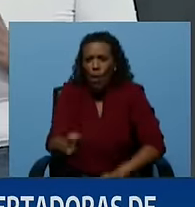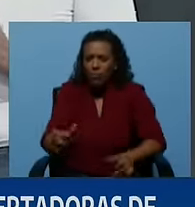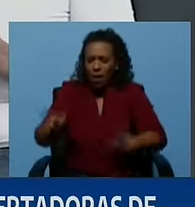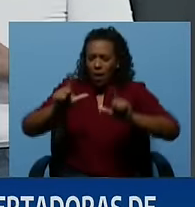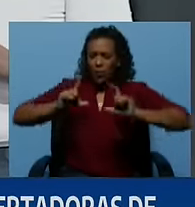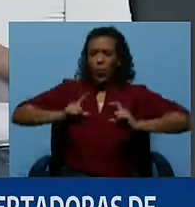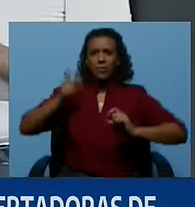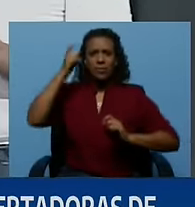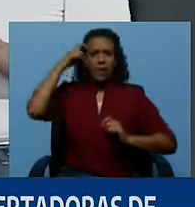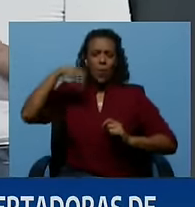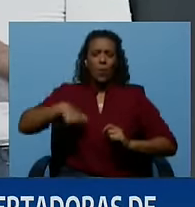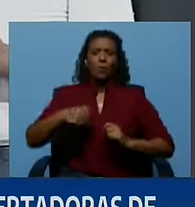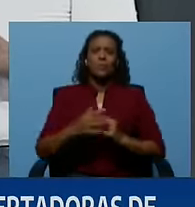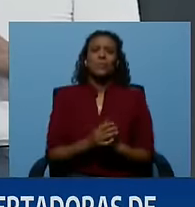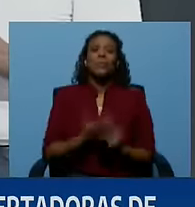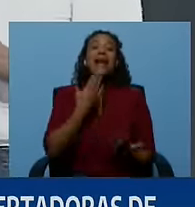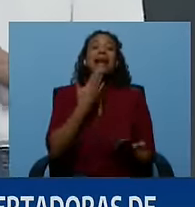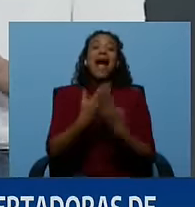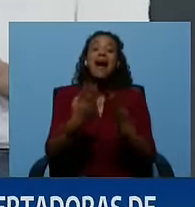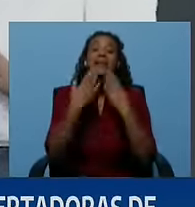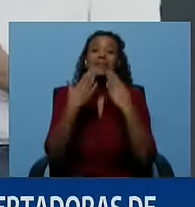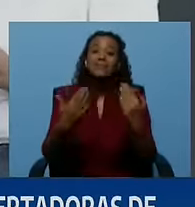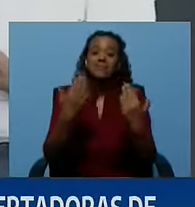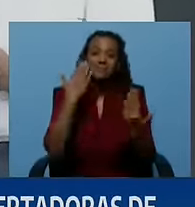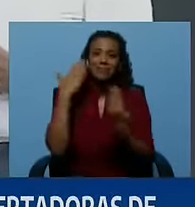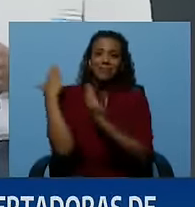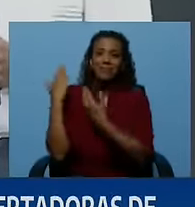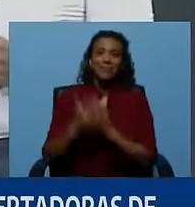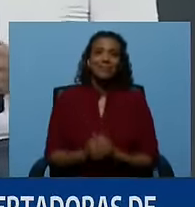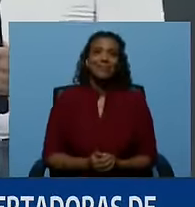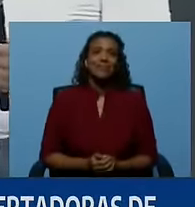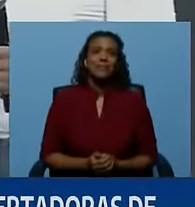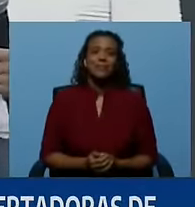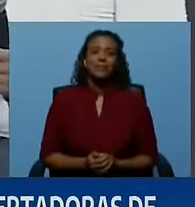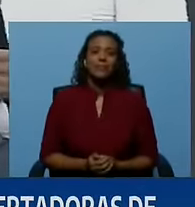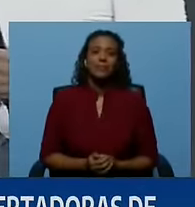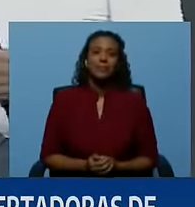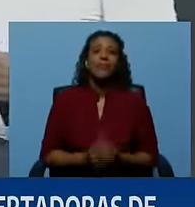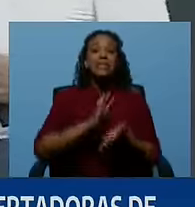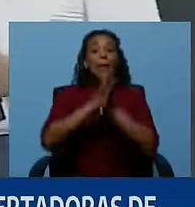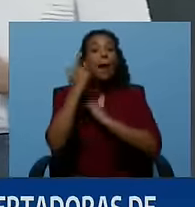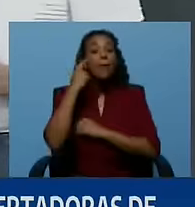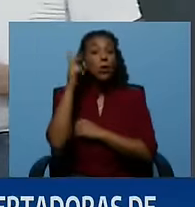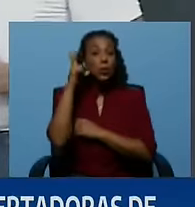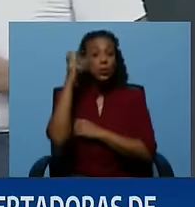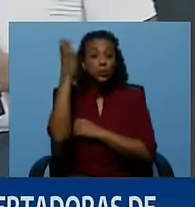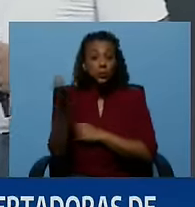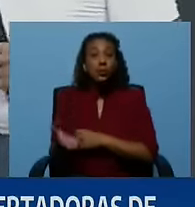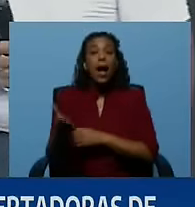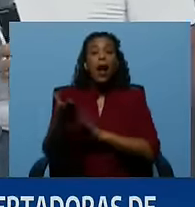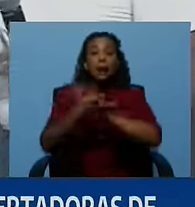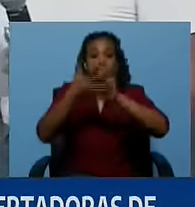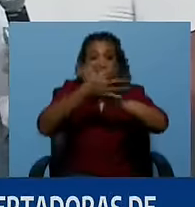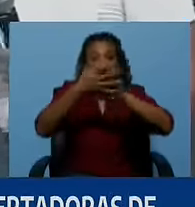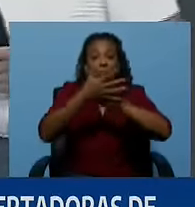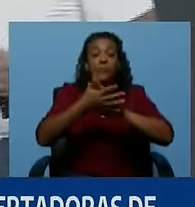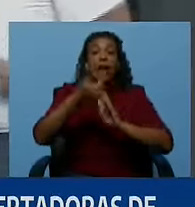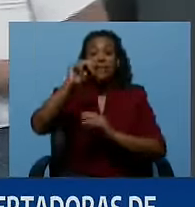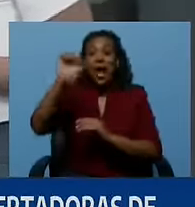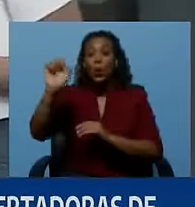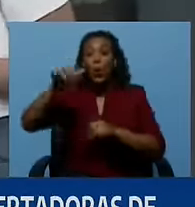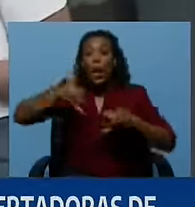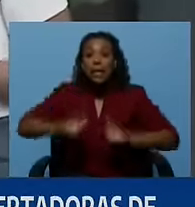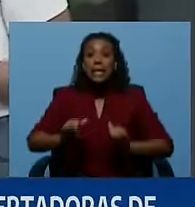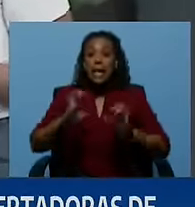recibido el día de hoy. Muchísimas gracias. Acabamos de escuchar a Nangula Geingob, hija